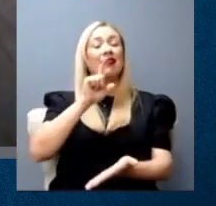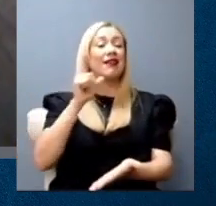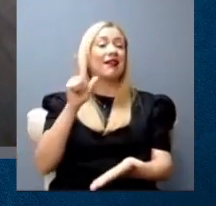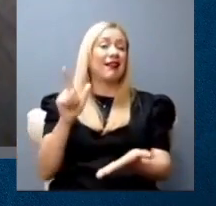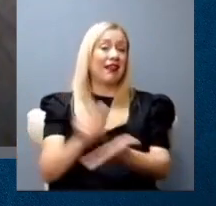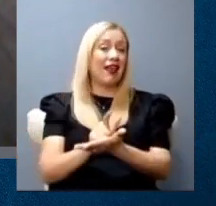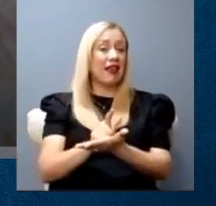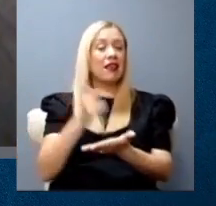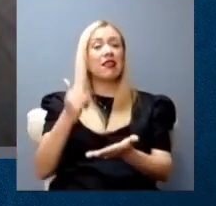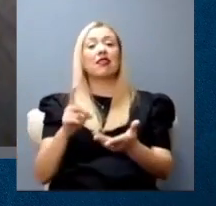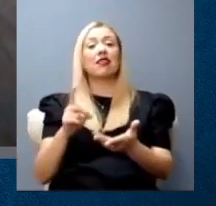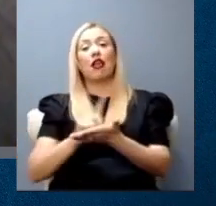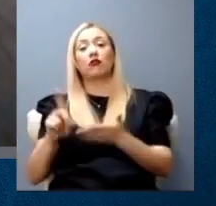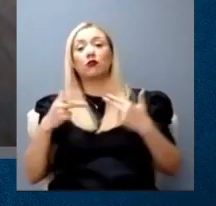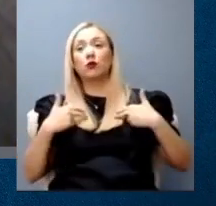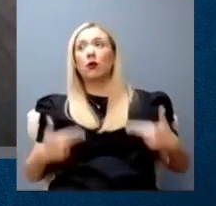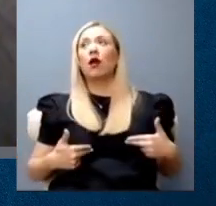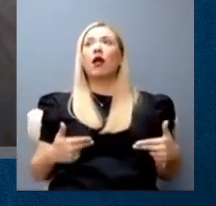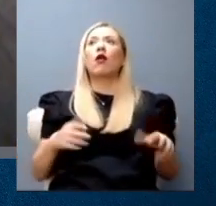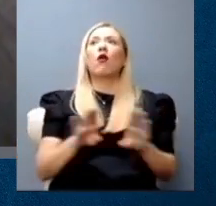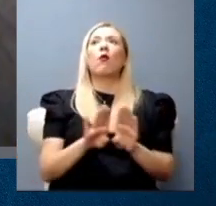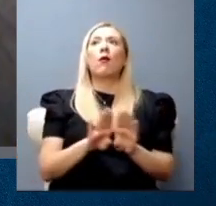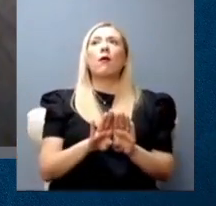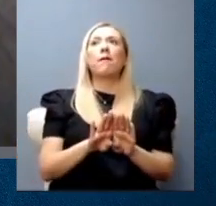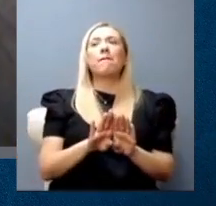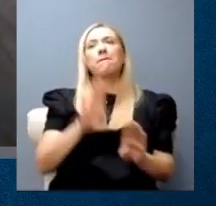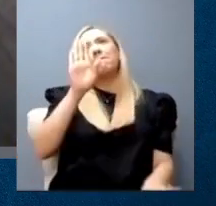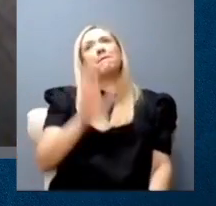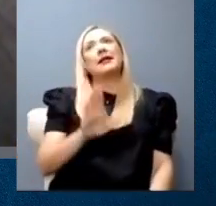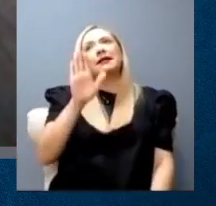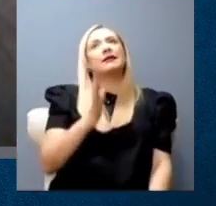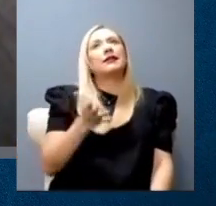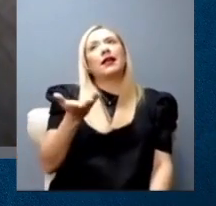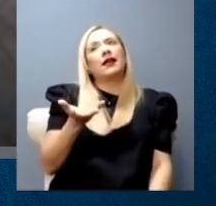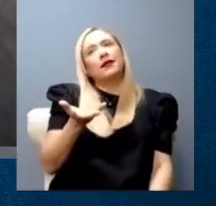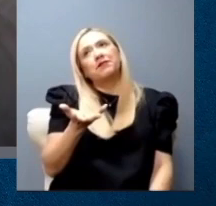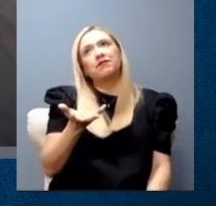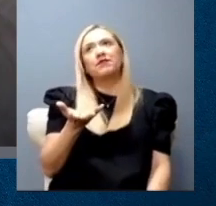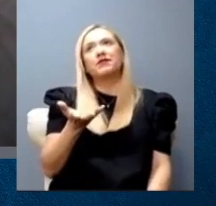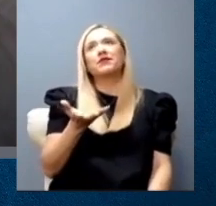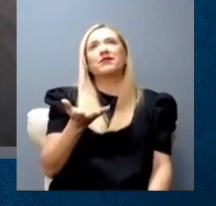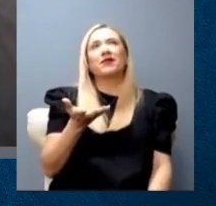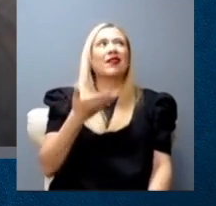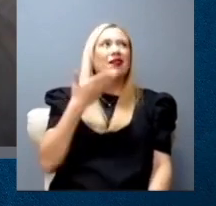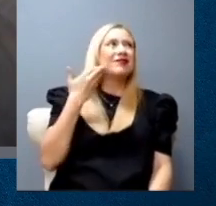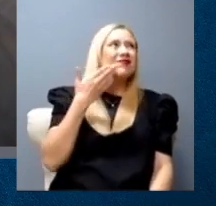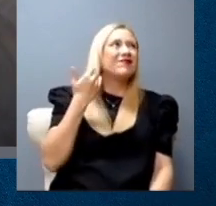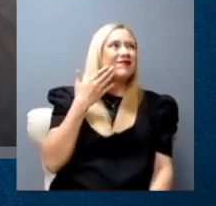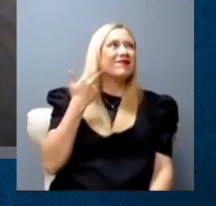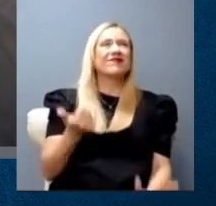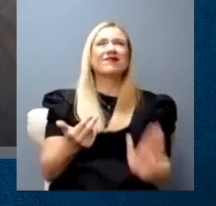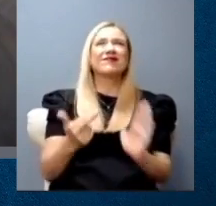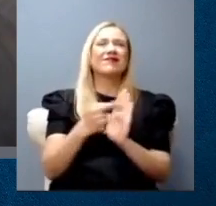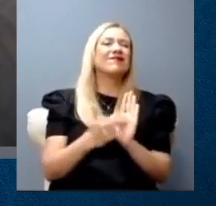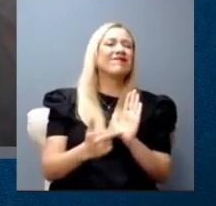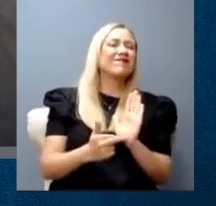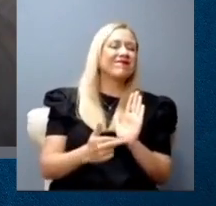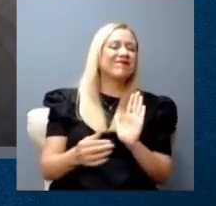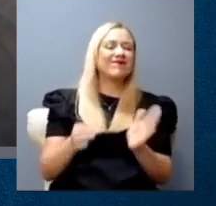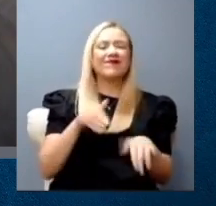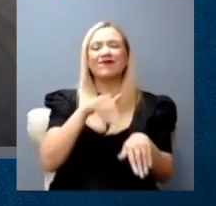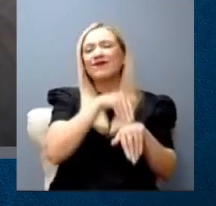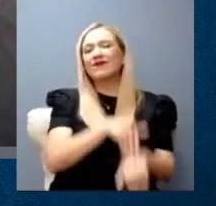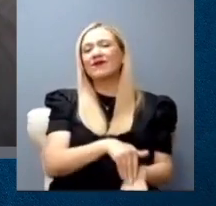derechos humanos ya no sean una cuestión solamente formal y técnica, propiedad de